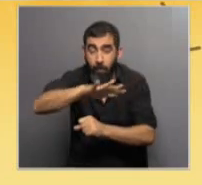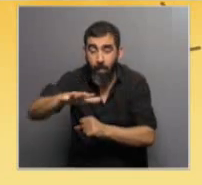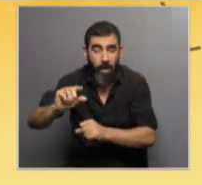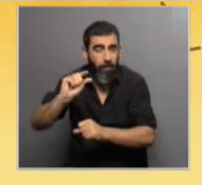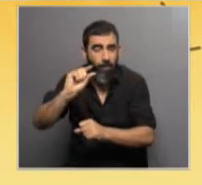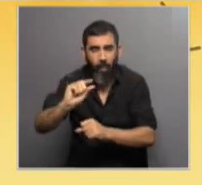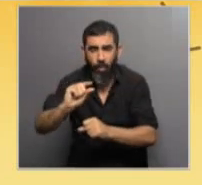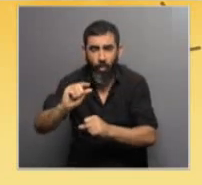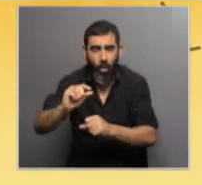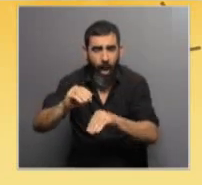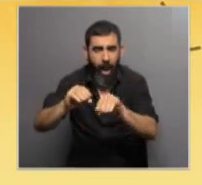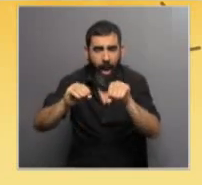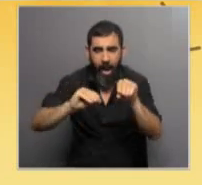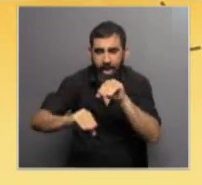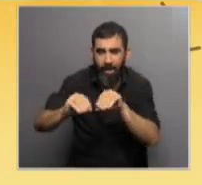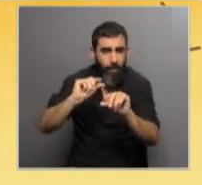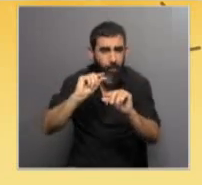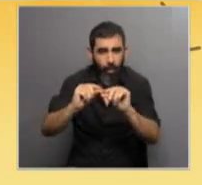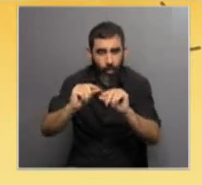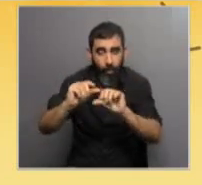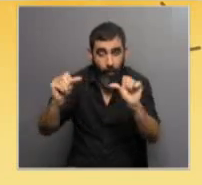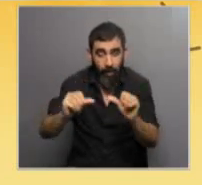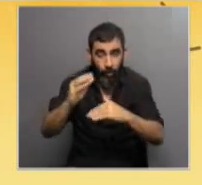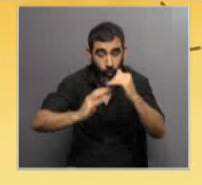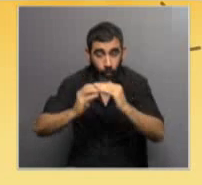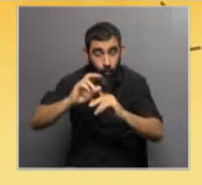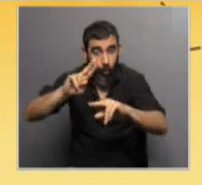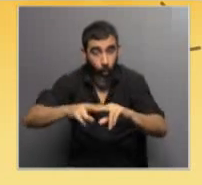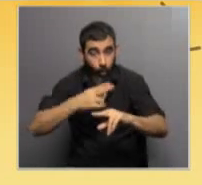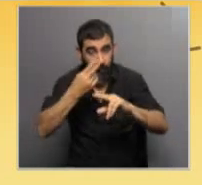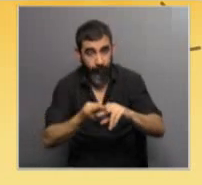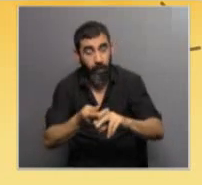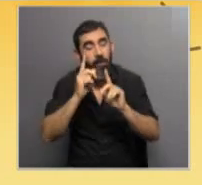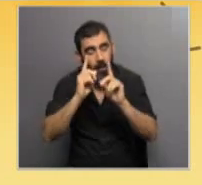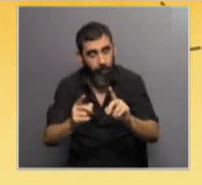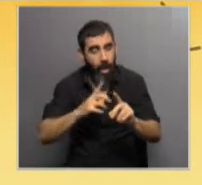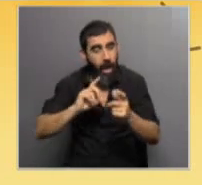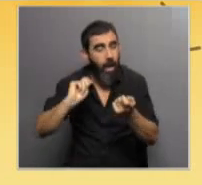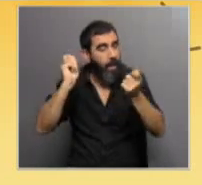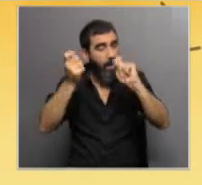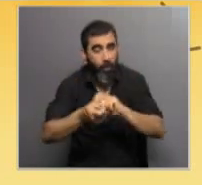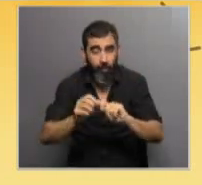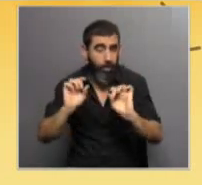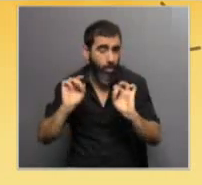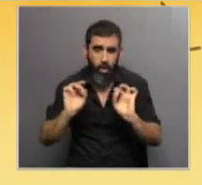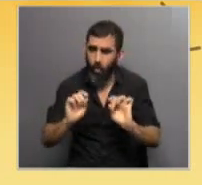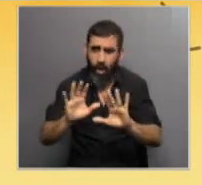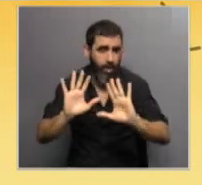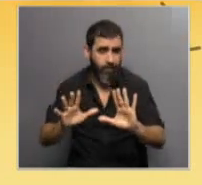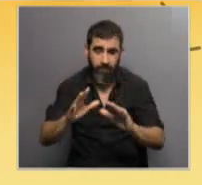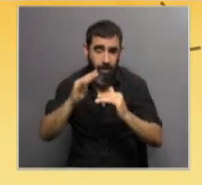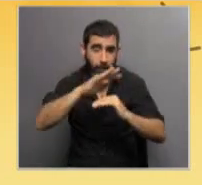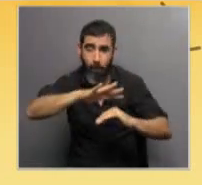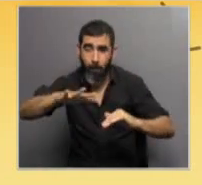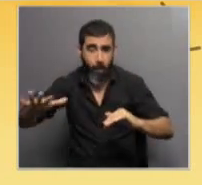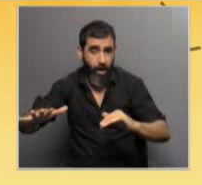poca cantidad de sedimentos para reconstruir las estructuras al mismo tiempo hay fluctuaciones de normal el marfil bueno solo por